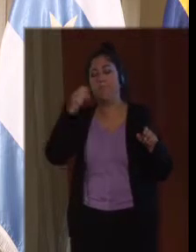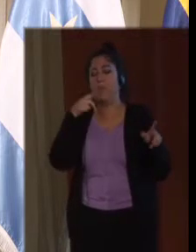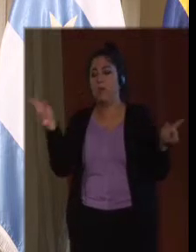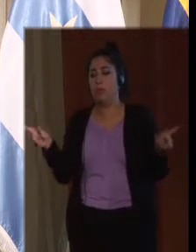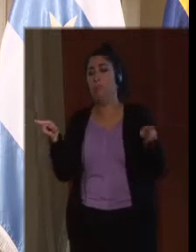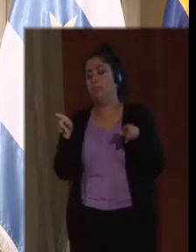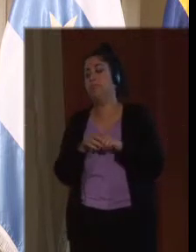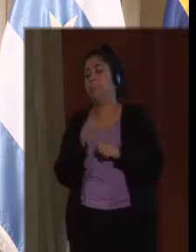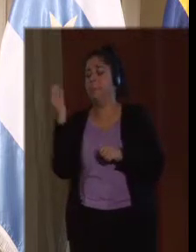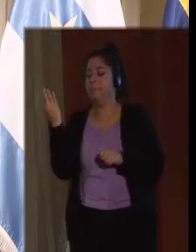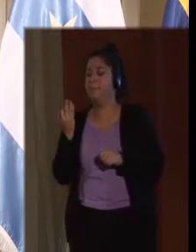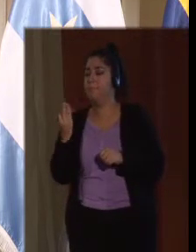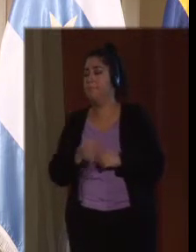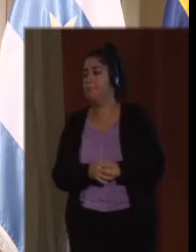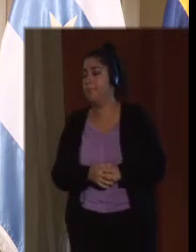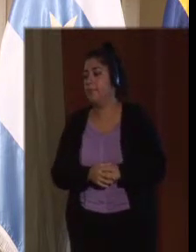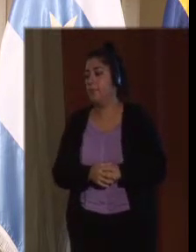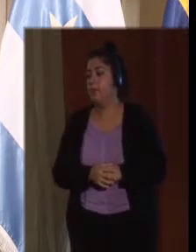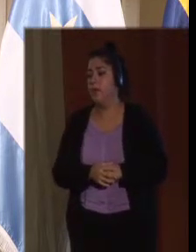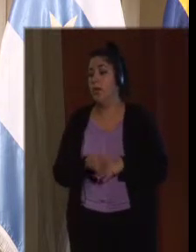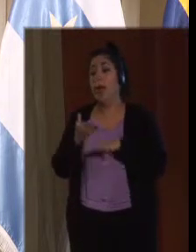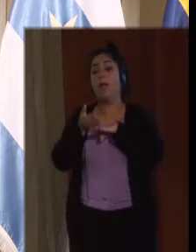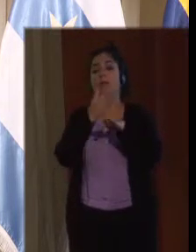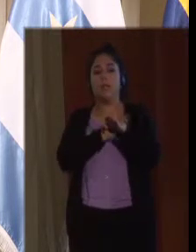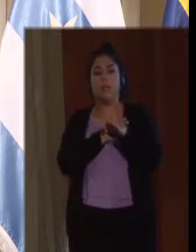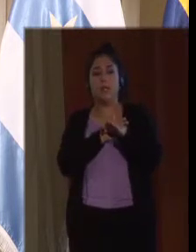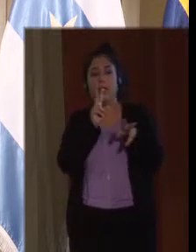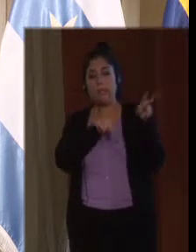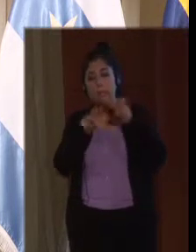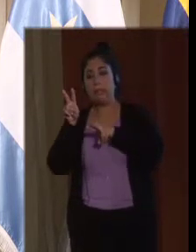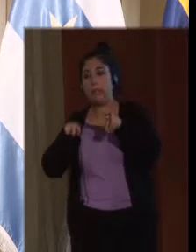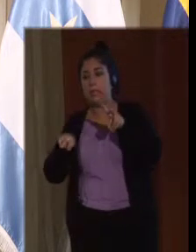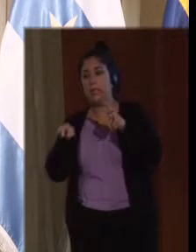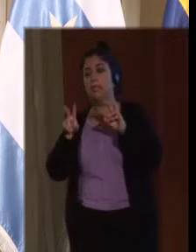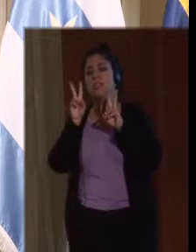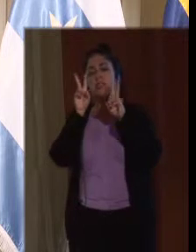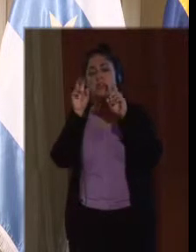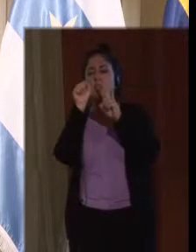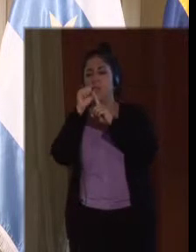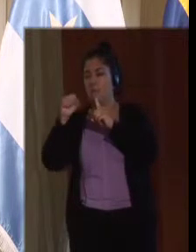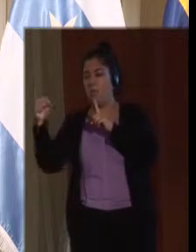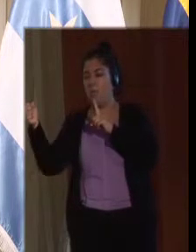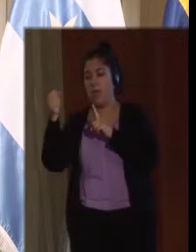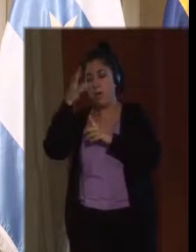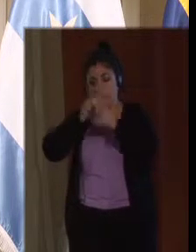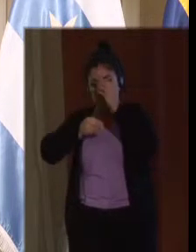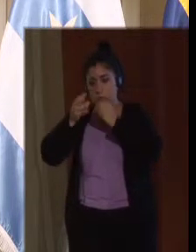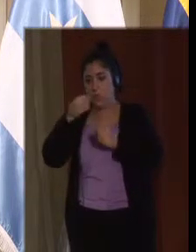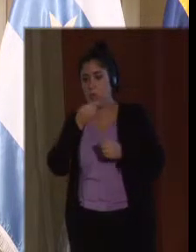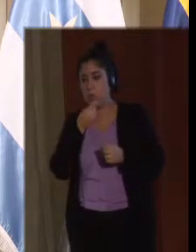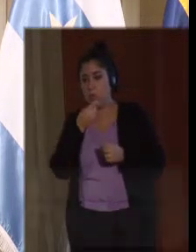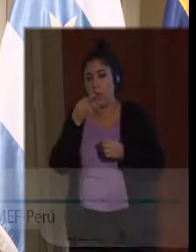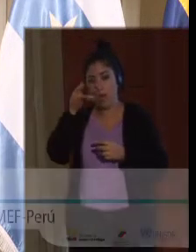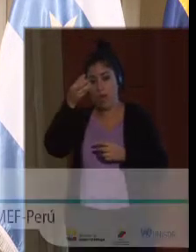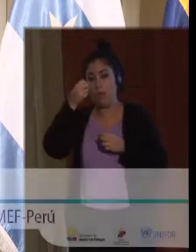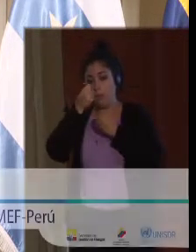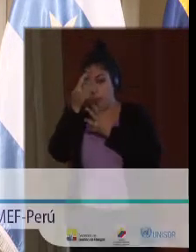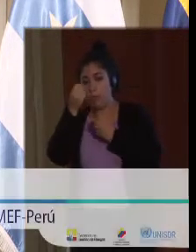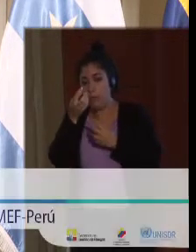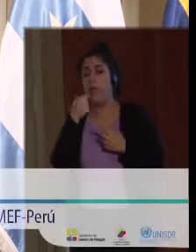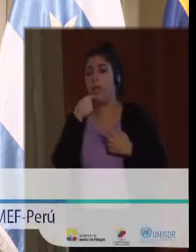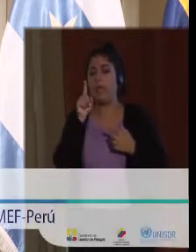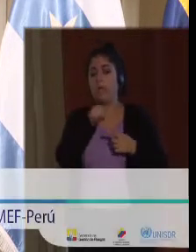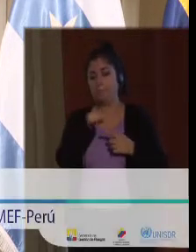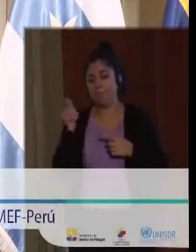Y de igual forma apuntando a que esto de aquí se dé, se fortalezca, se tiene las redes y alianzas dentro del